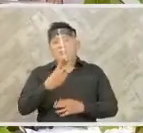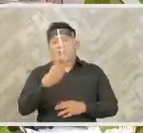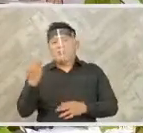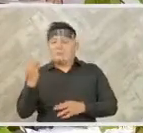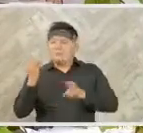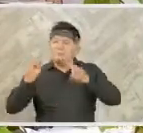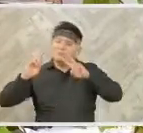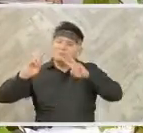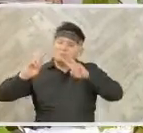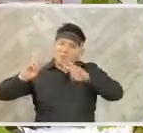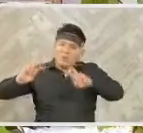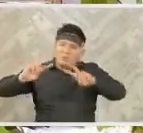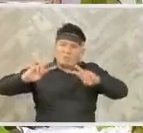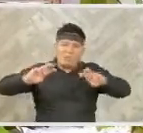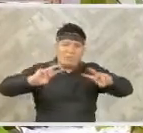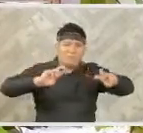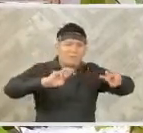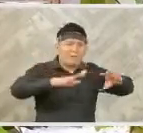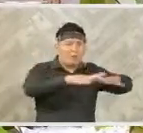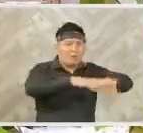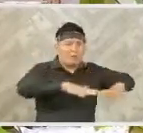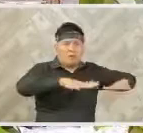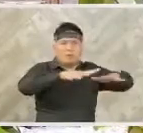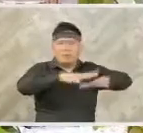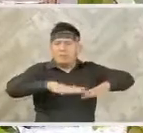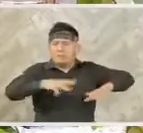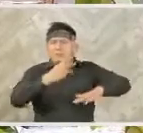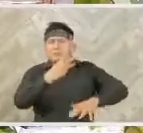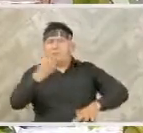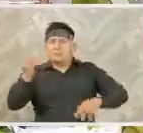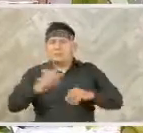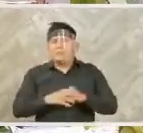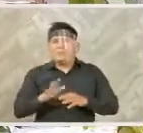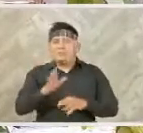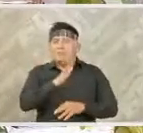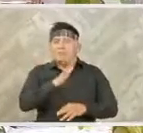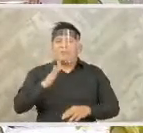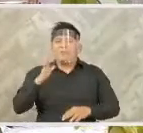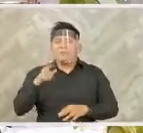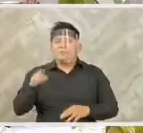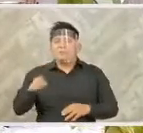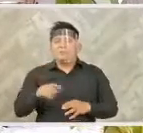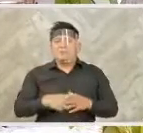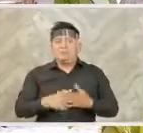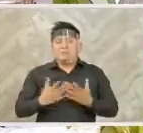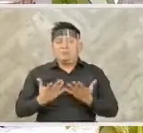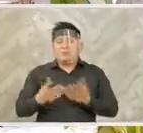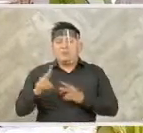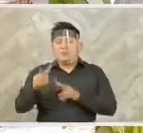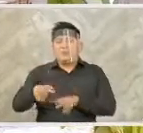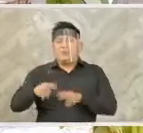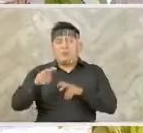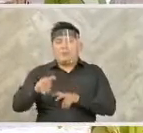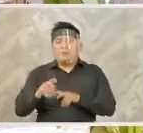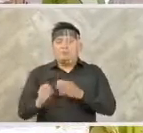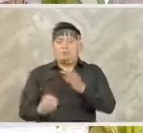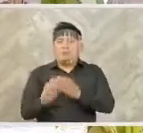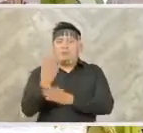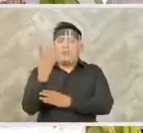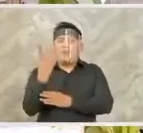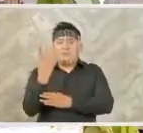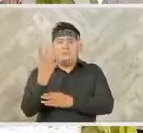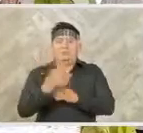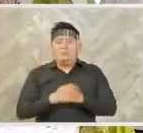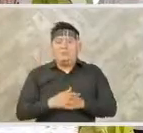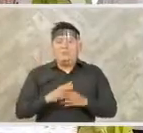suelos completamente gratuitos para igual número de fincas campesinas productivas, para que tuvieran